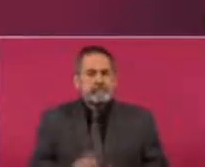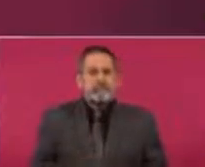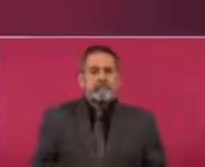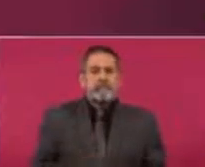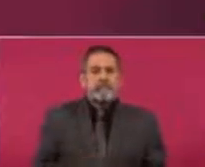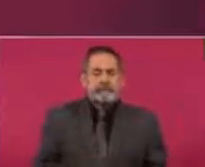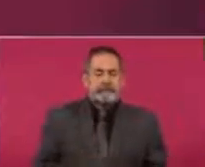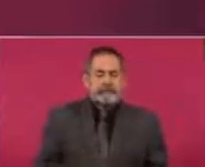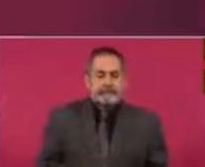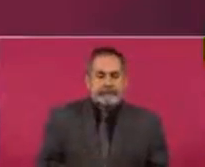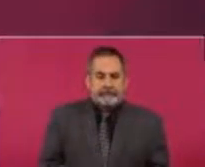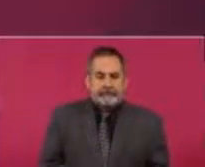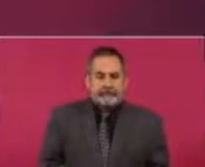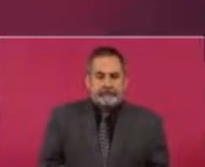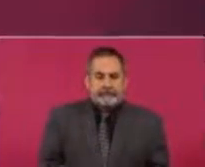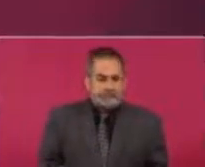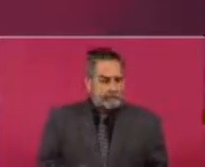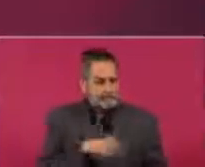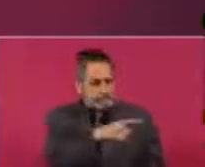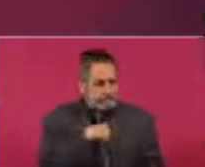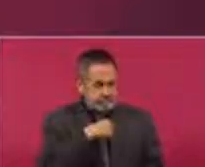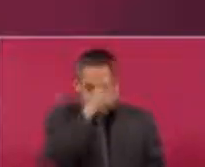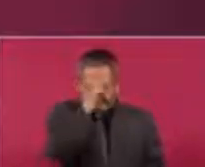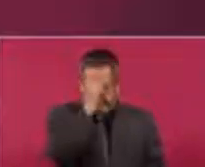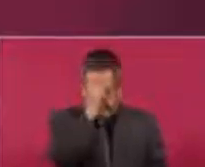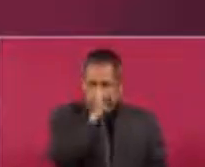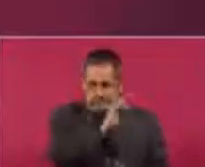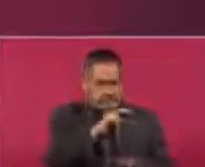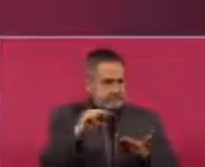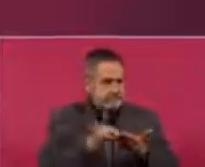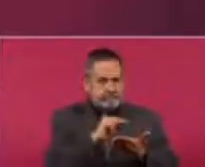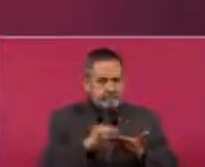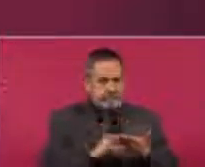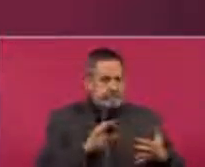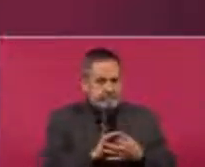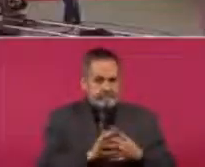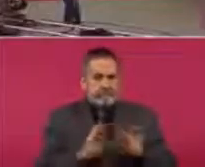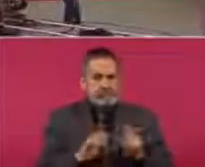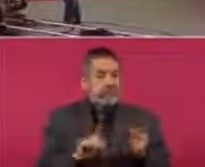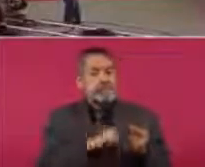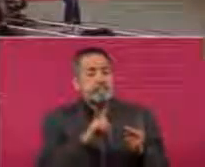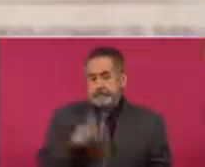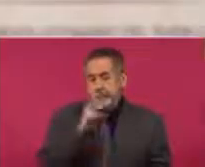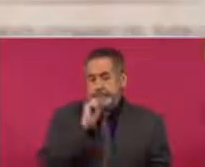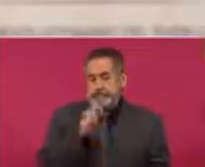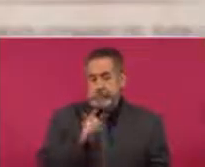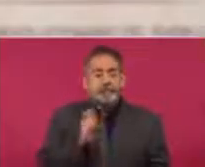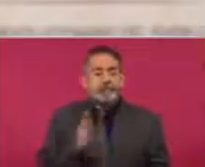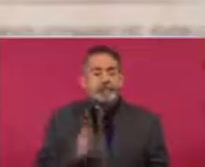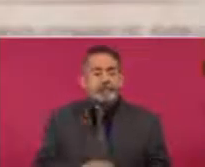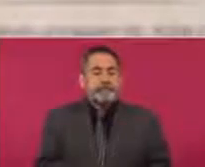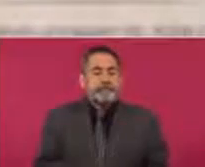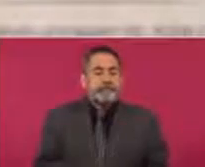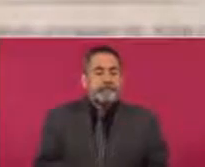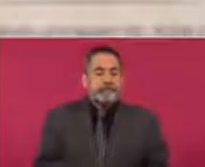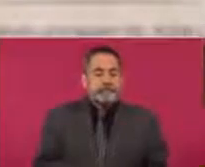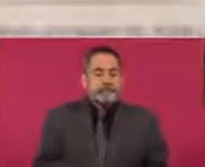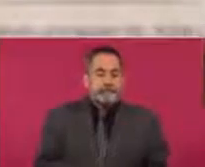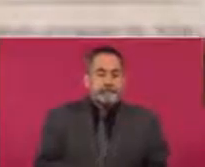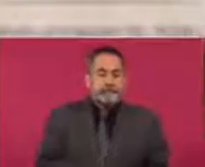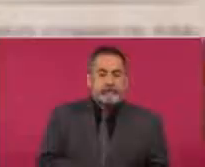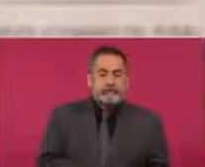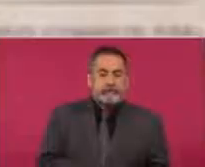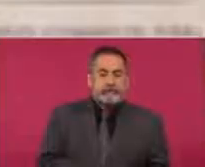posibilidad de que se llegue a un acuerdo y también estáa otra eh En cuanto al tema de la ocupación